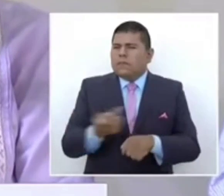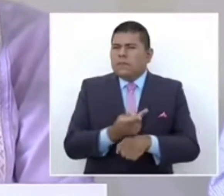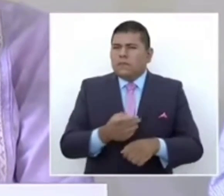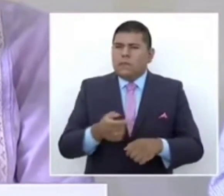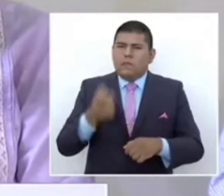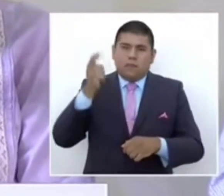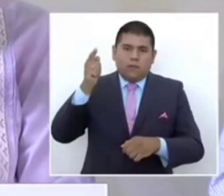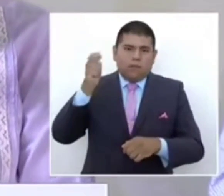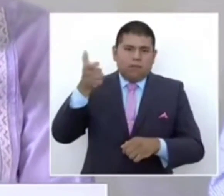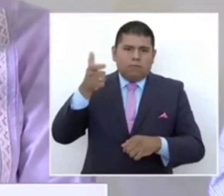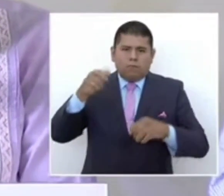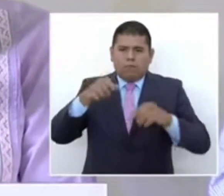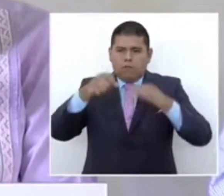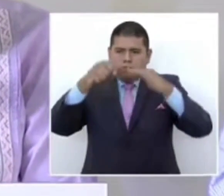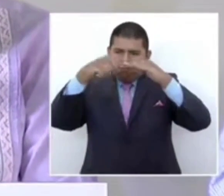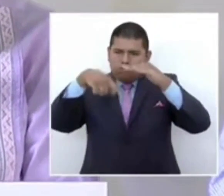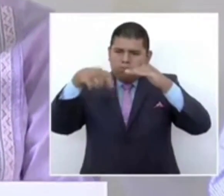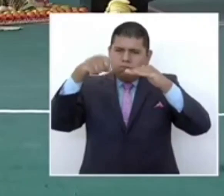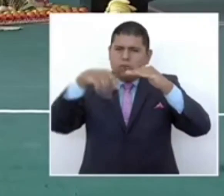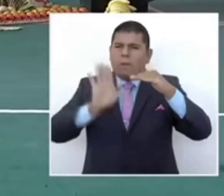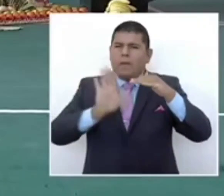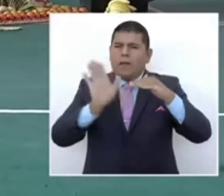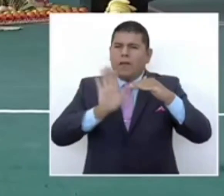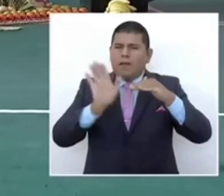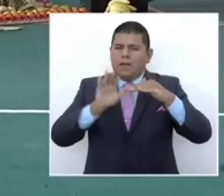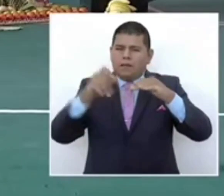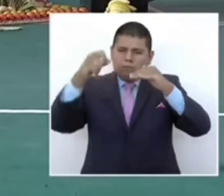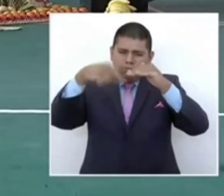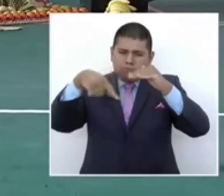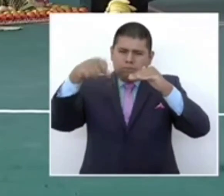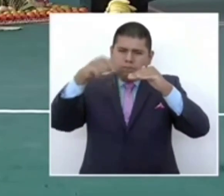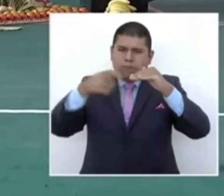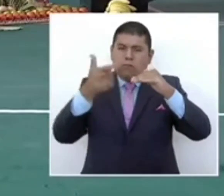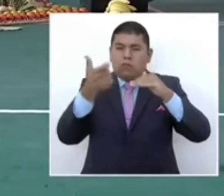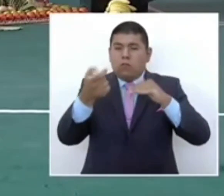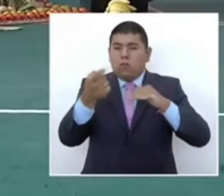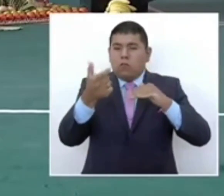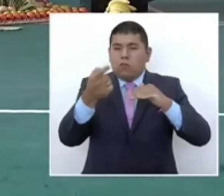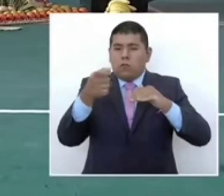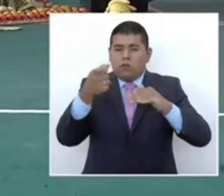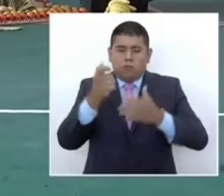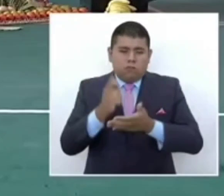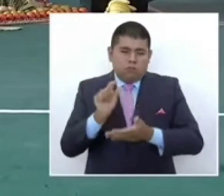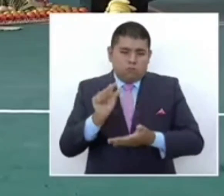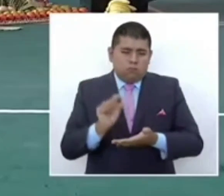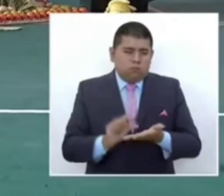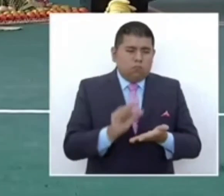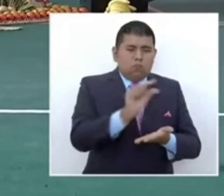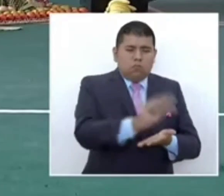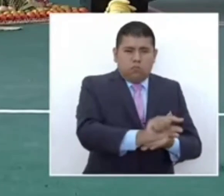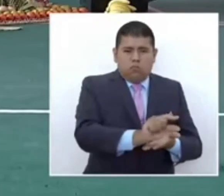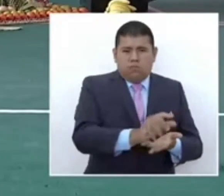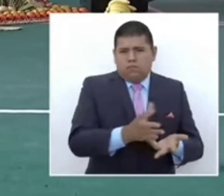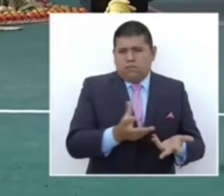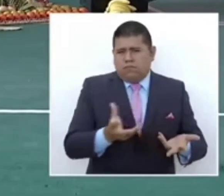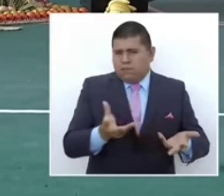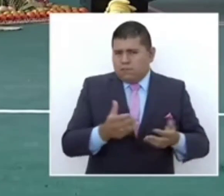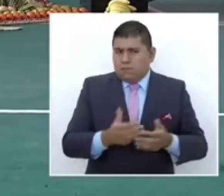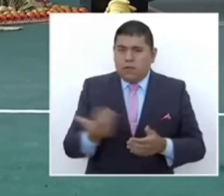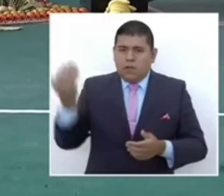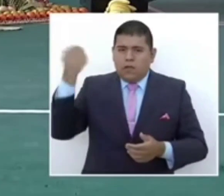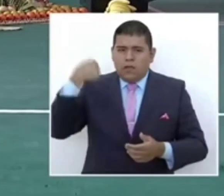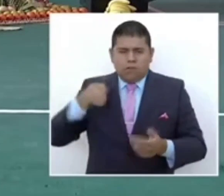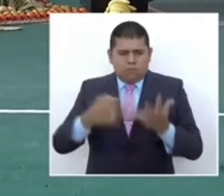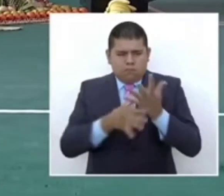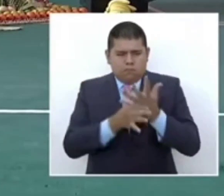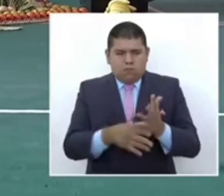goteaba abajo. Si llovía fuerte arriba, goteaba abajo. Ya he dicho varias veces que la riqueza,